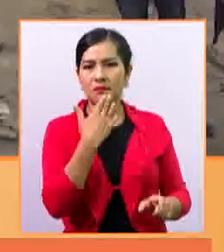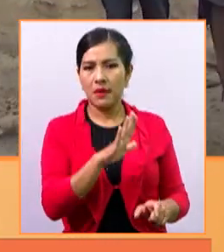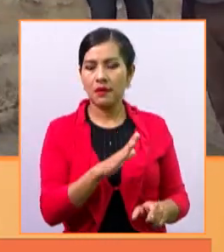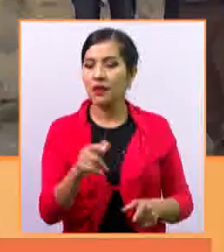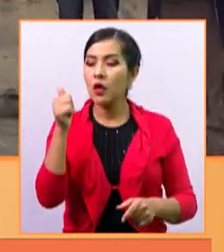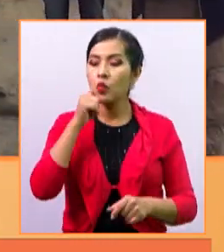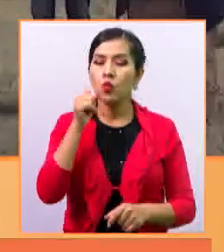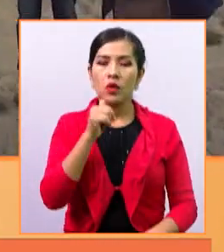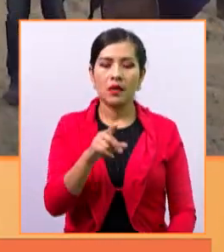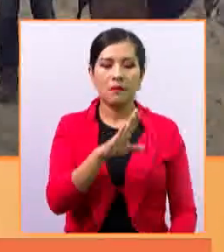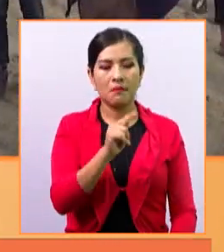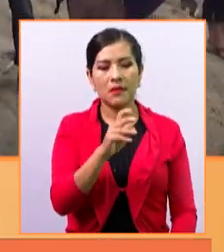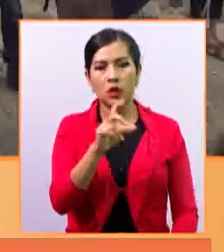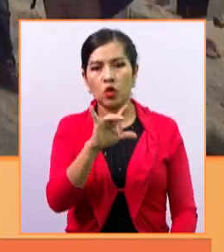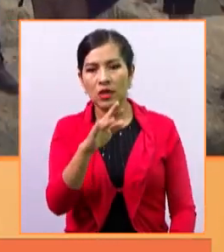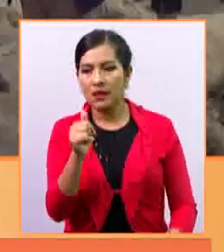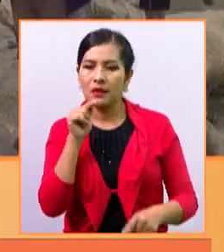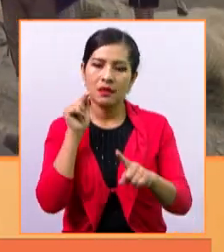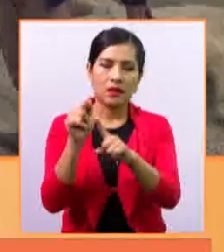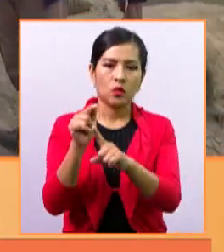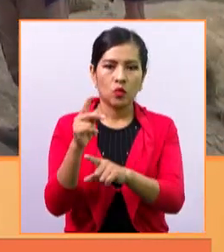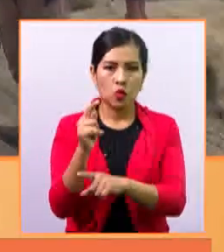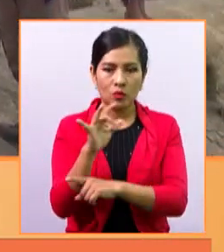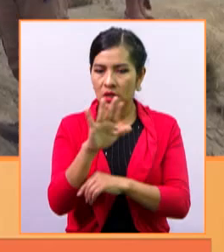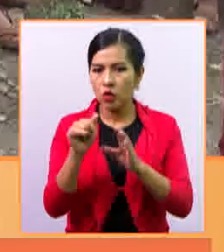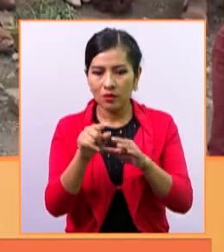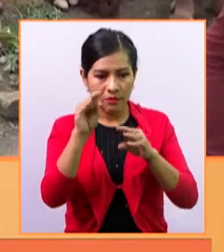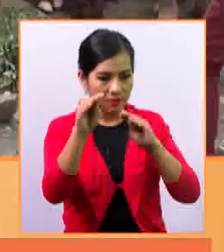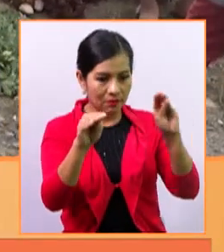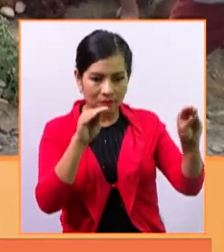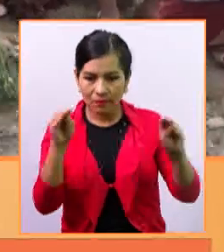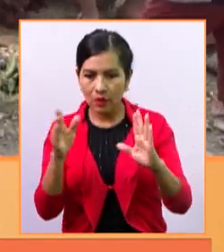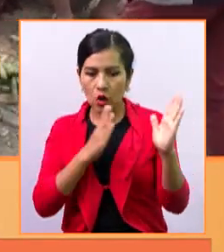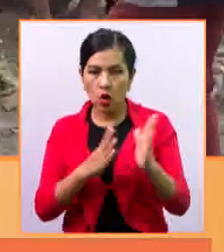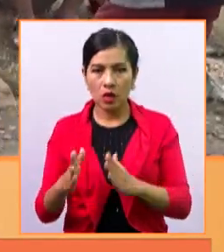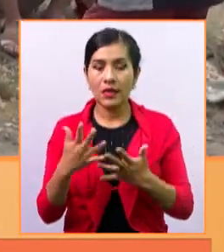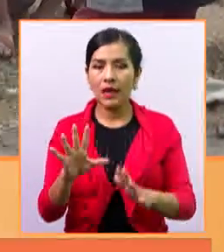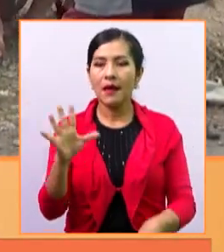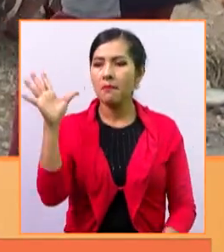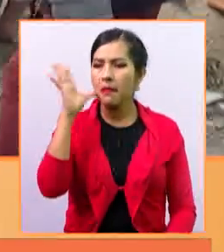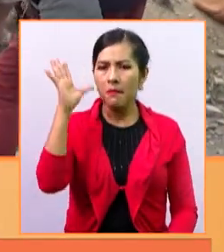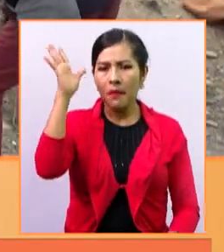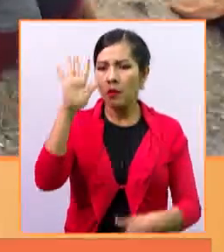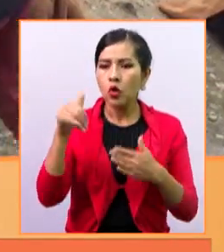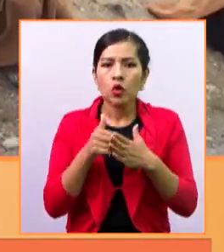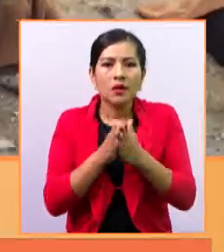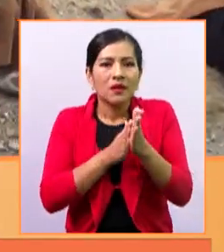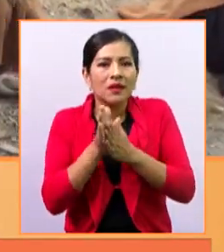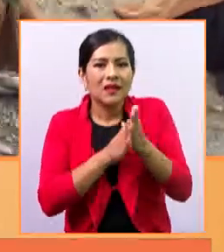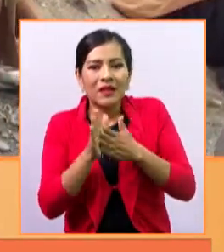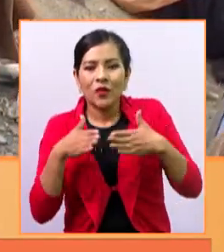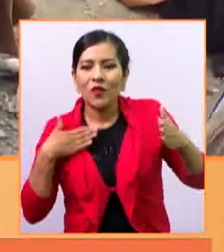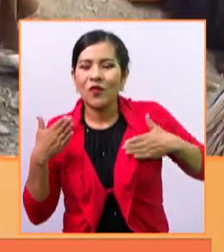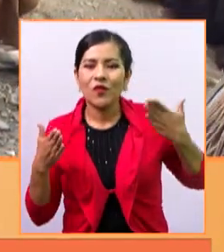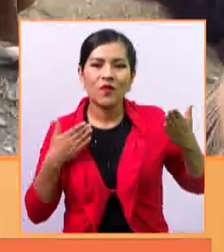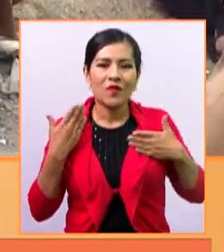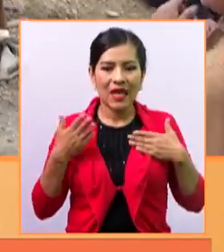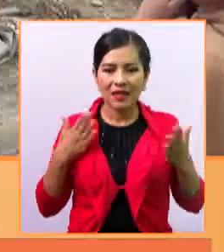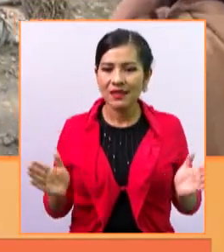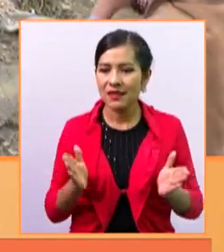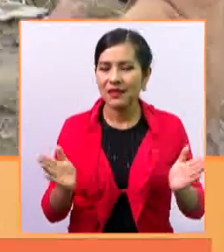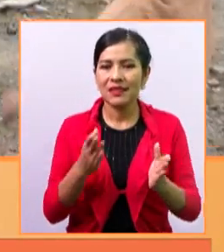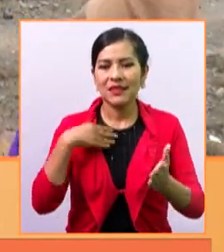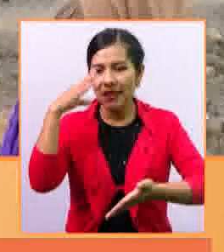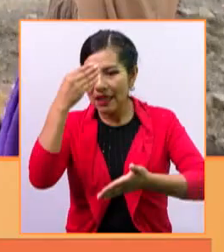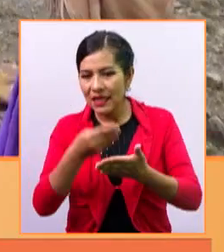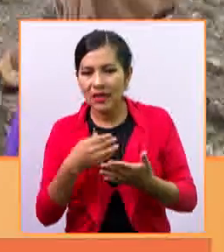Bartolina y Tupa. Yo aquí, tú aquí, cada mamá, pero estaba tan entusiasmado en sus